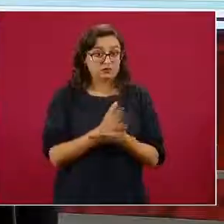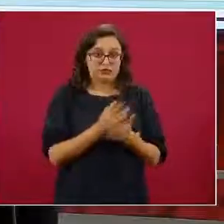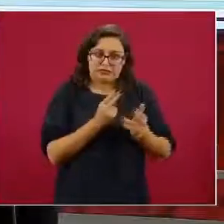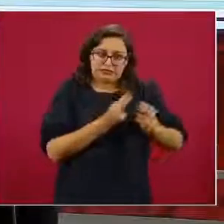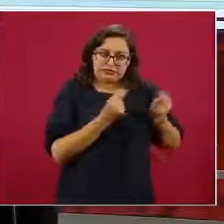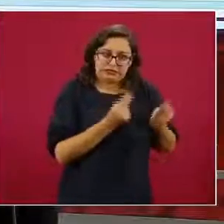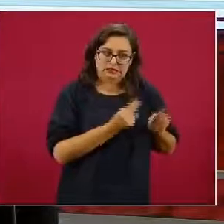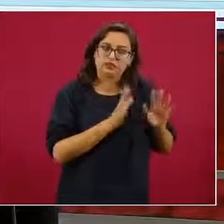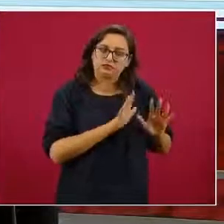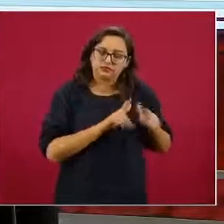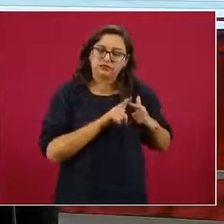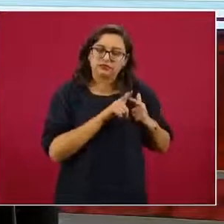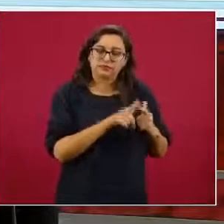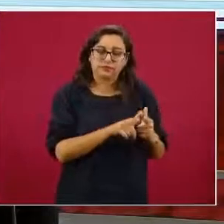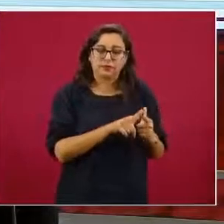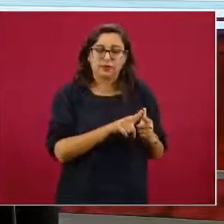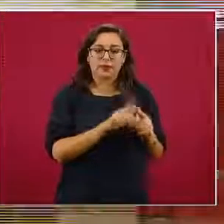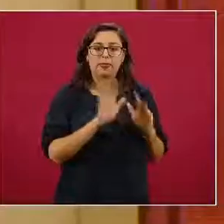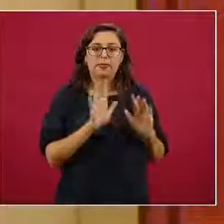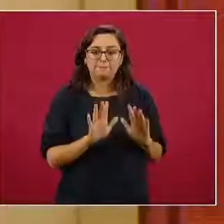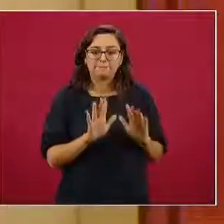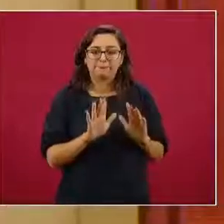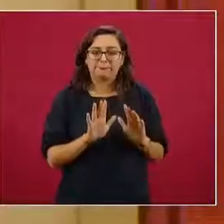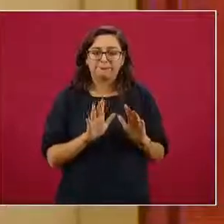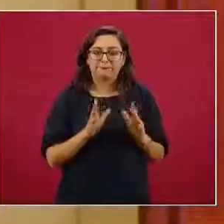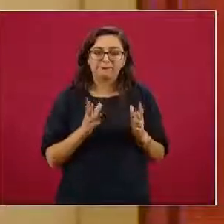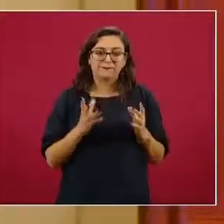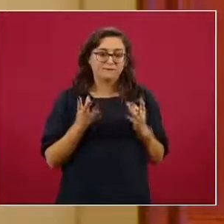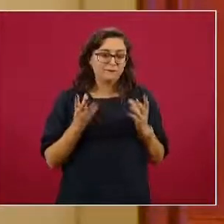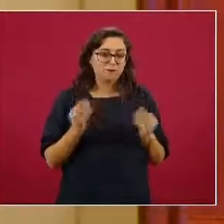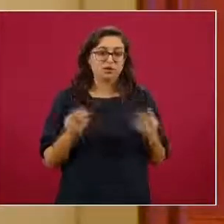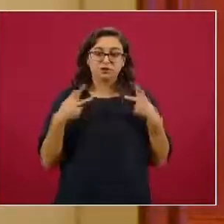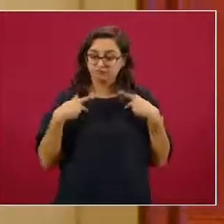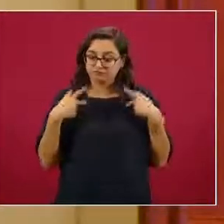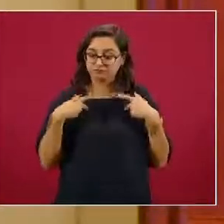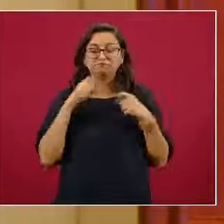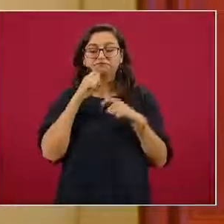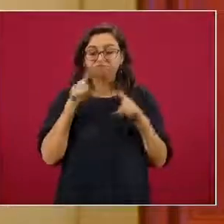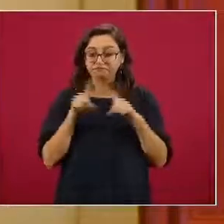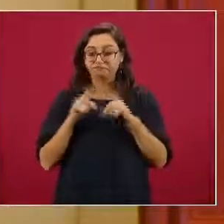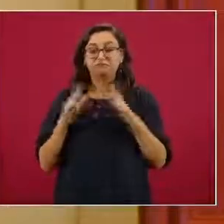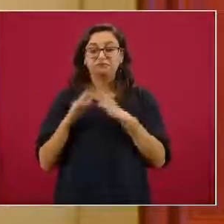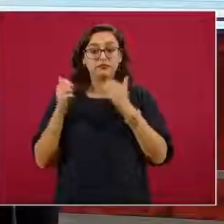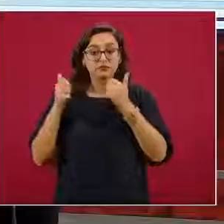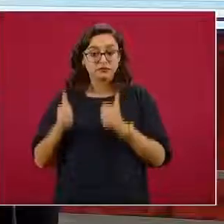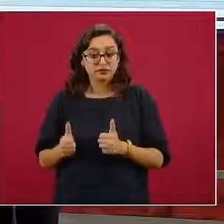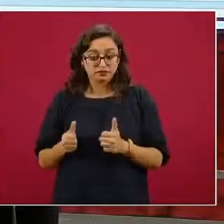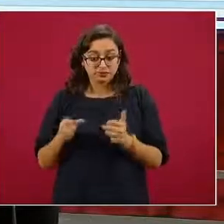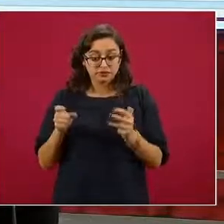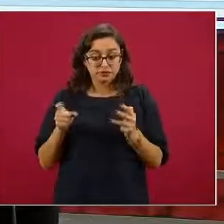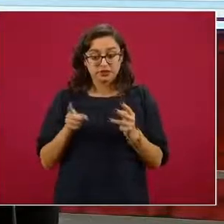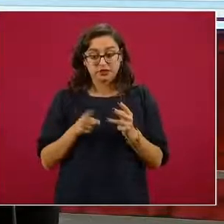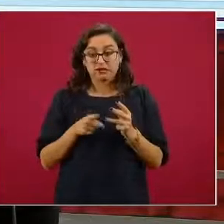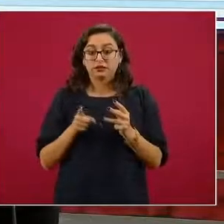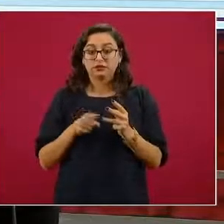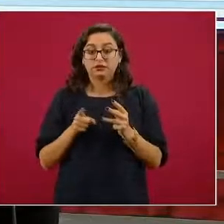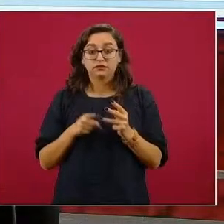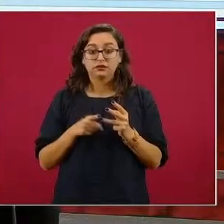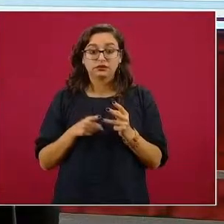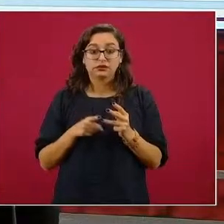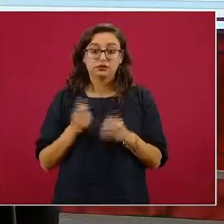muy importante de decenas de millones de personas. Y finalmente, por